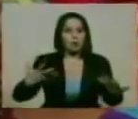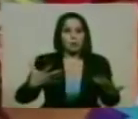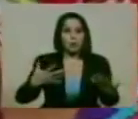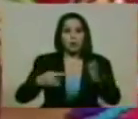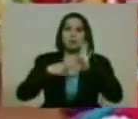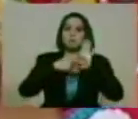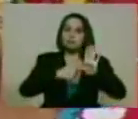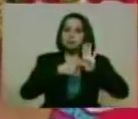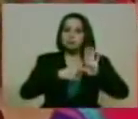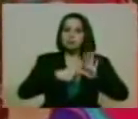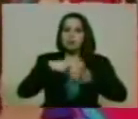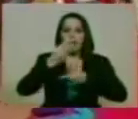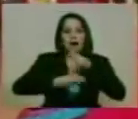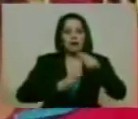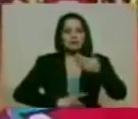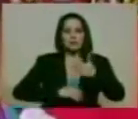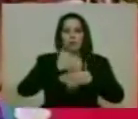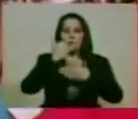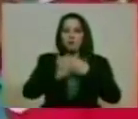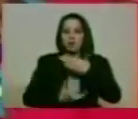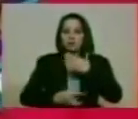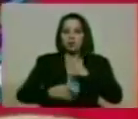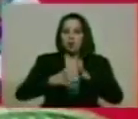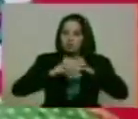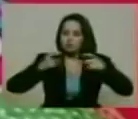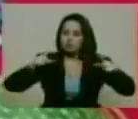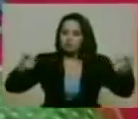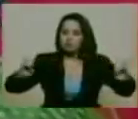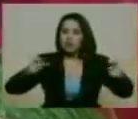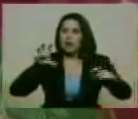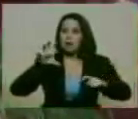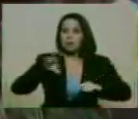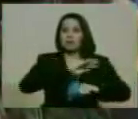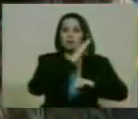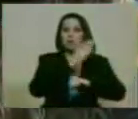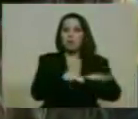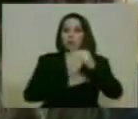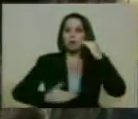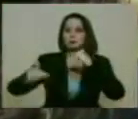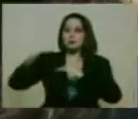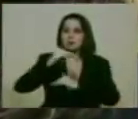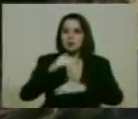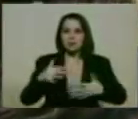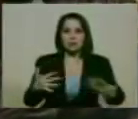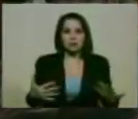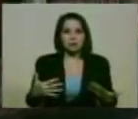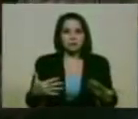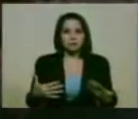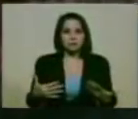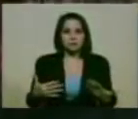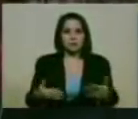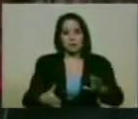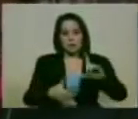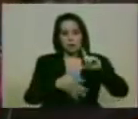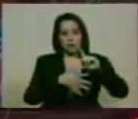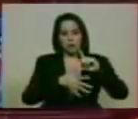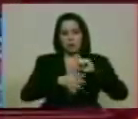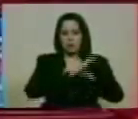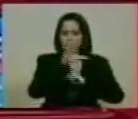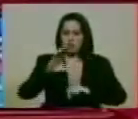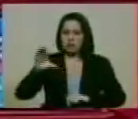proproyecto grande, de la patria potencia que va a ser Venezuela en el marco de América Latina y el